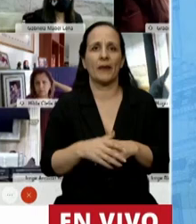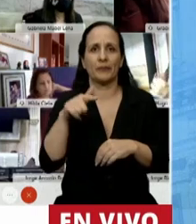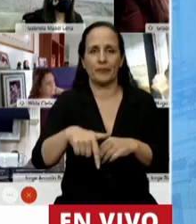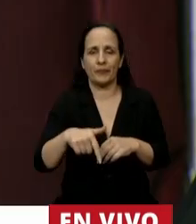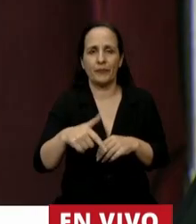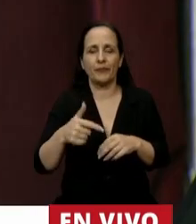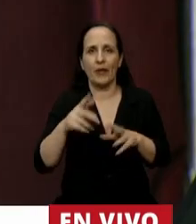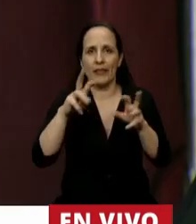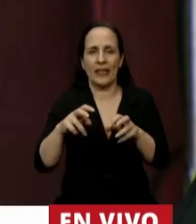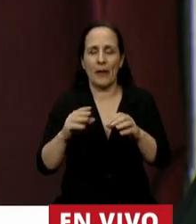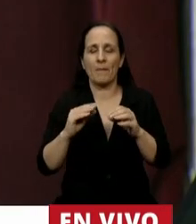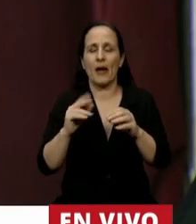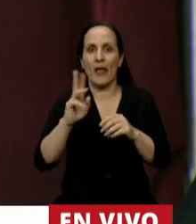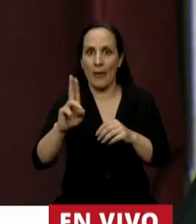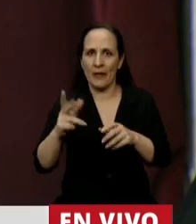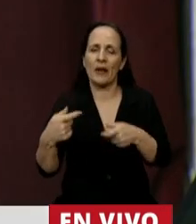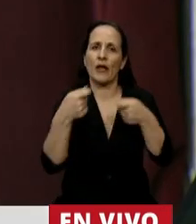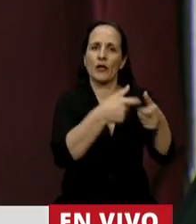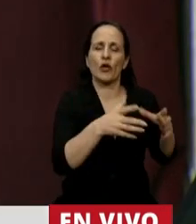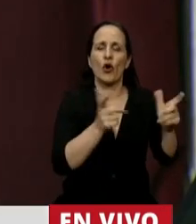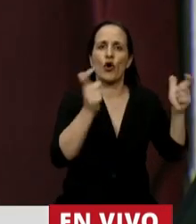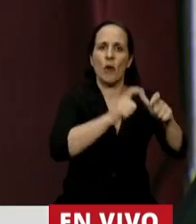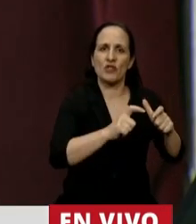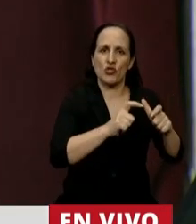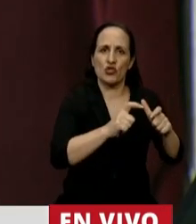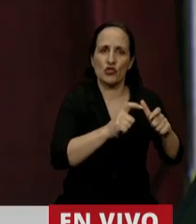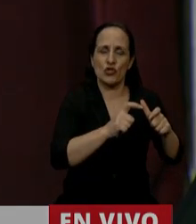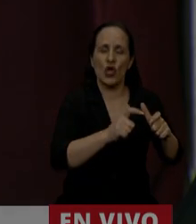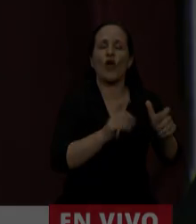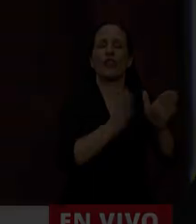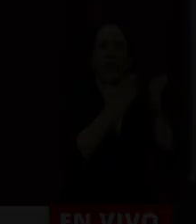trasladada la cuestión de privilegio a la Comisión de Asuntos Constitucionales.